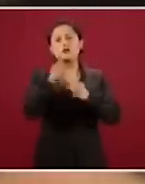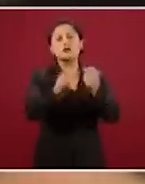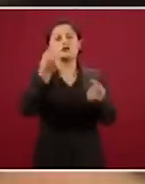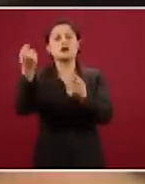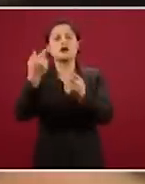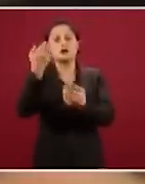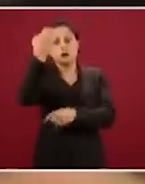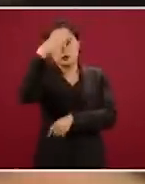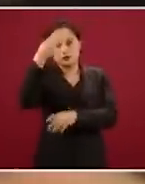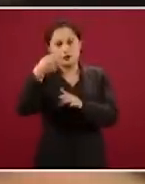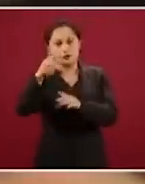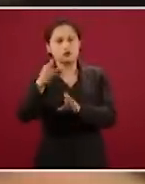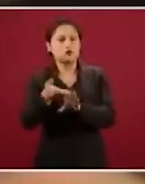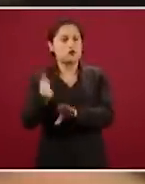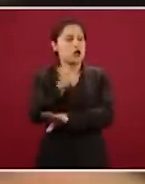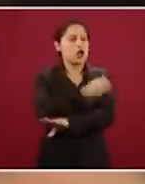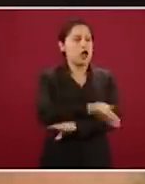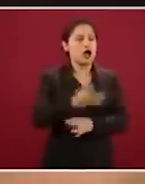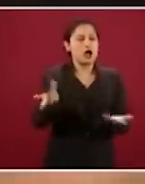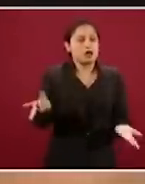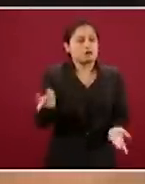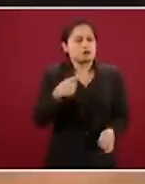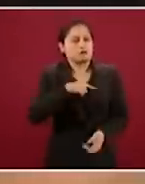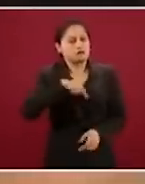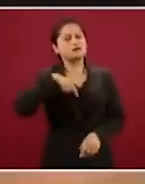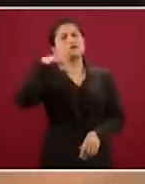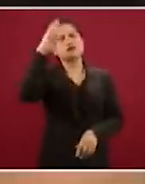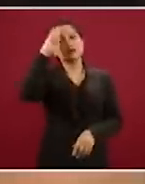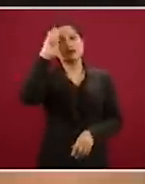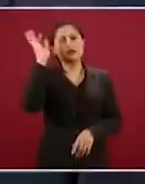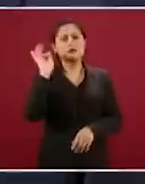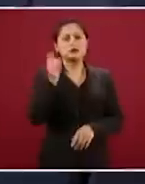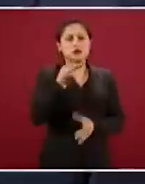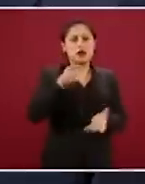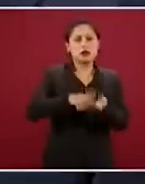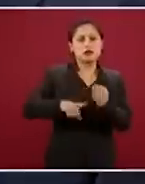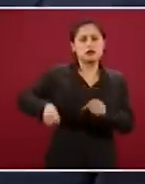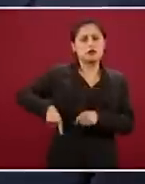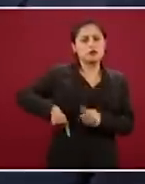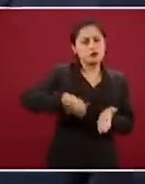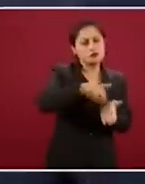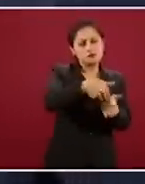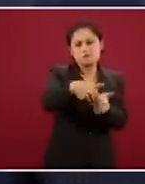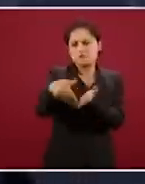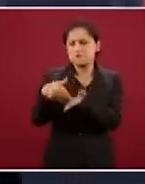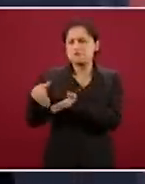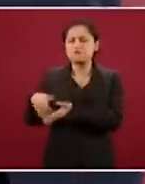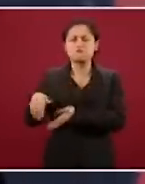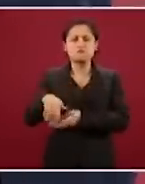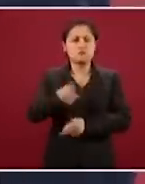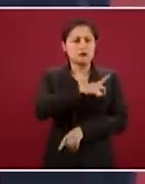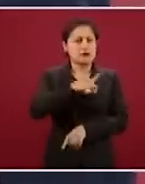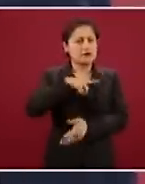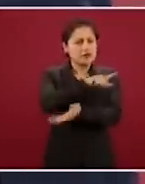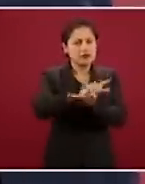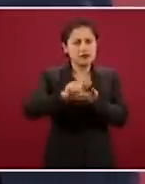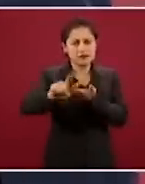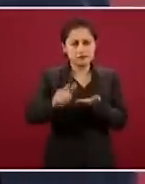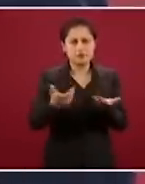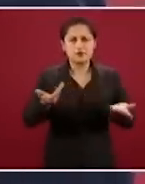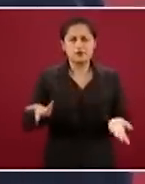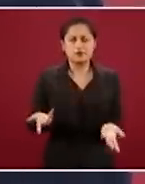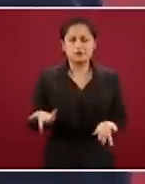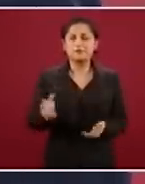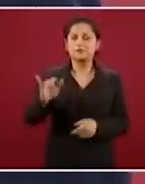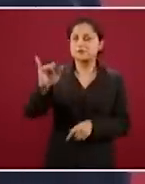una revisión y una limpia de personajes. La va a haber, pero tiene que ser a partir